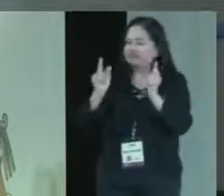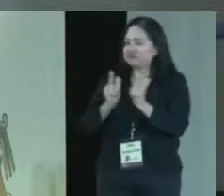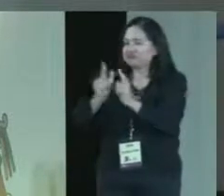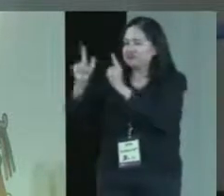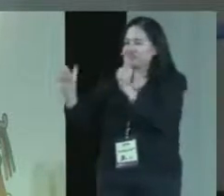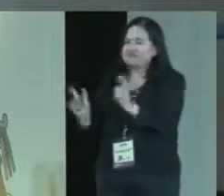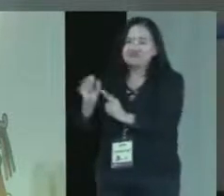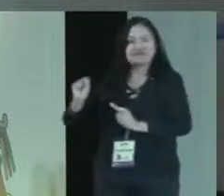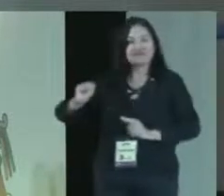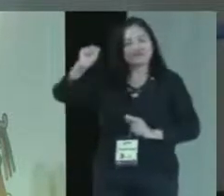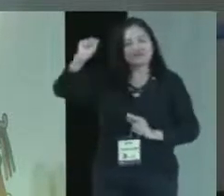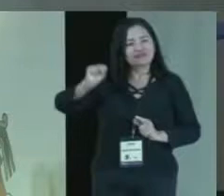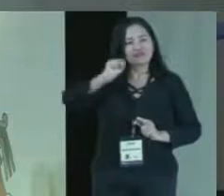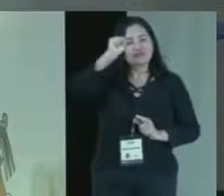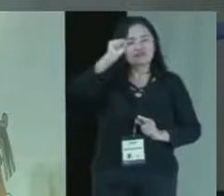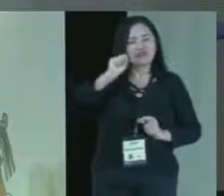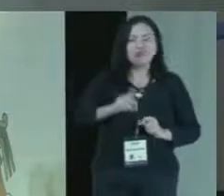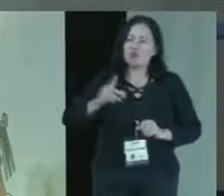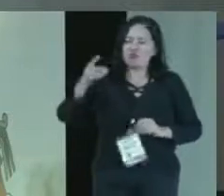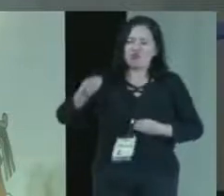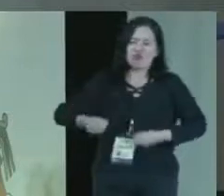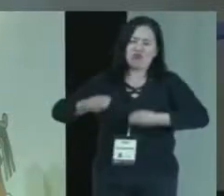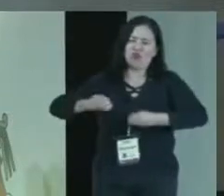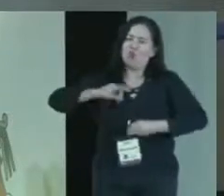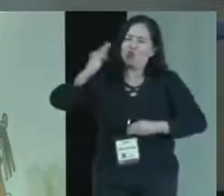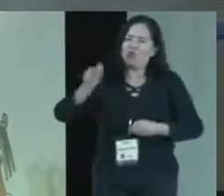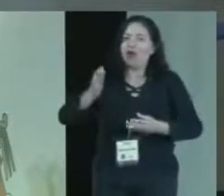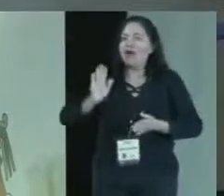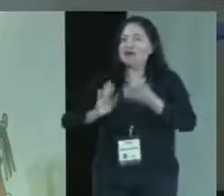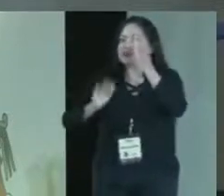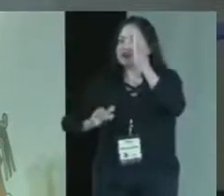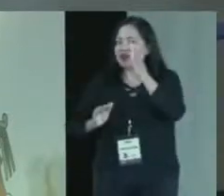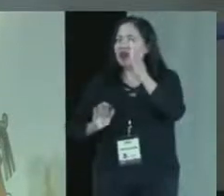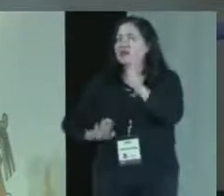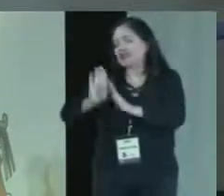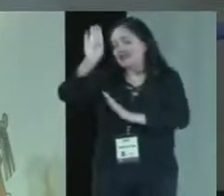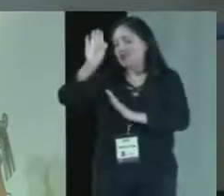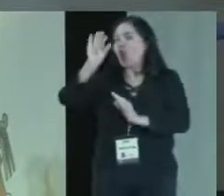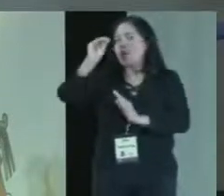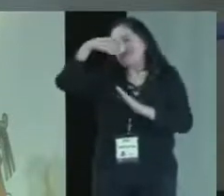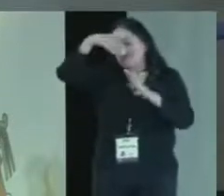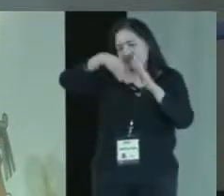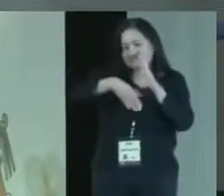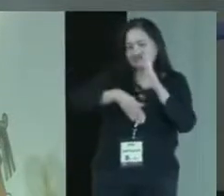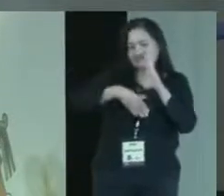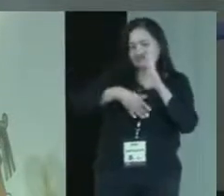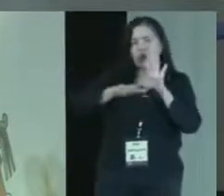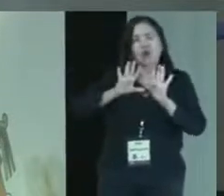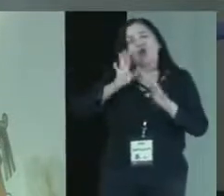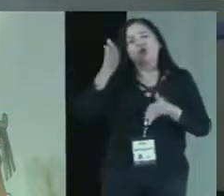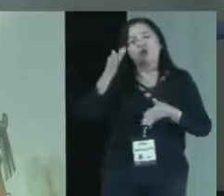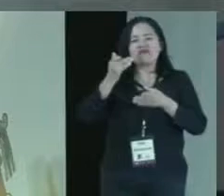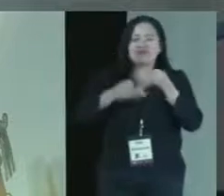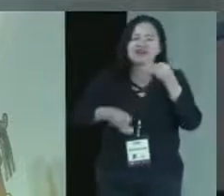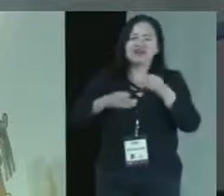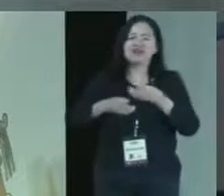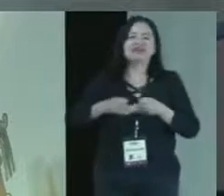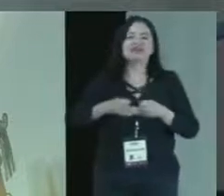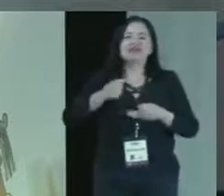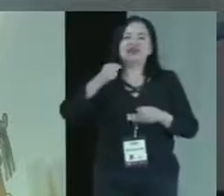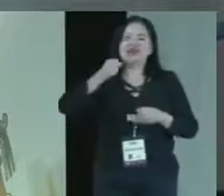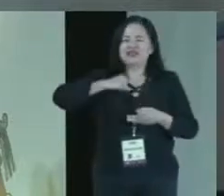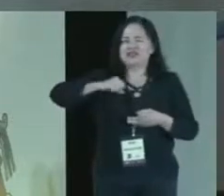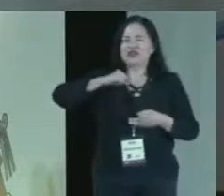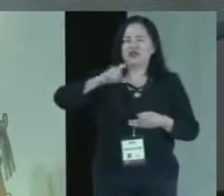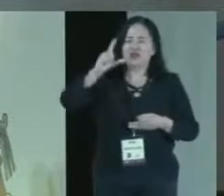la alza, con mucha influencia, con mucho poder, a veces a la baja, como fue en el final del siglo XX. Pero es